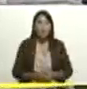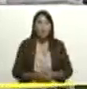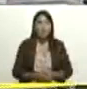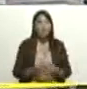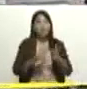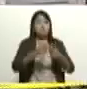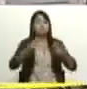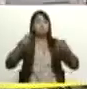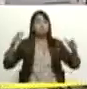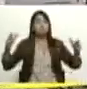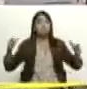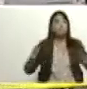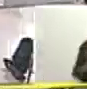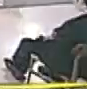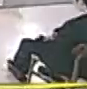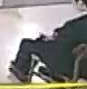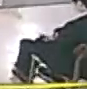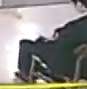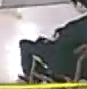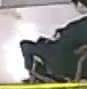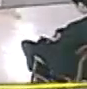ampliándolo,